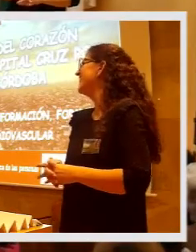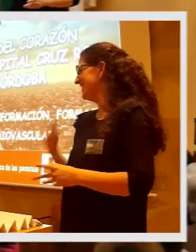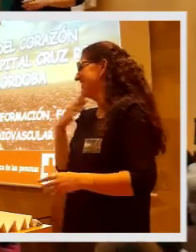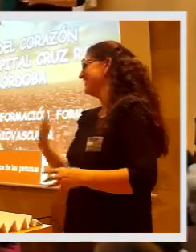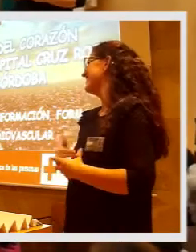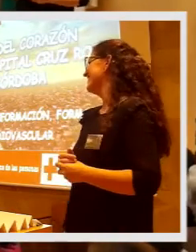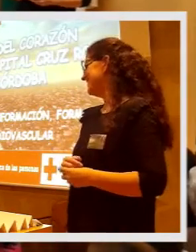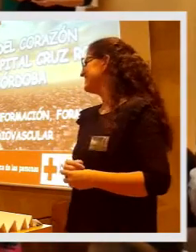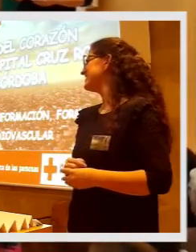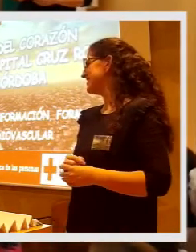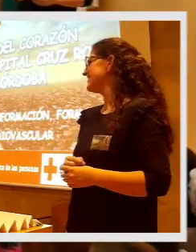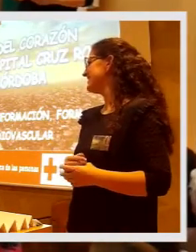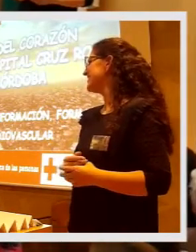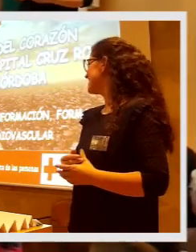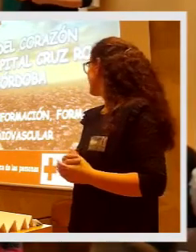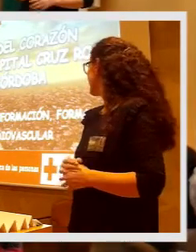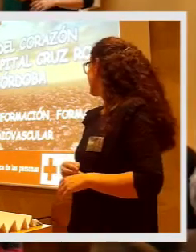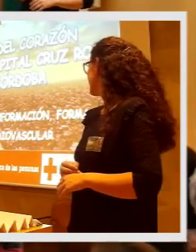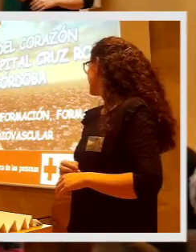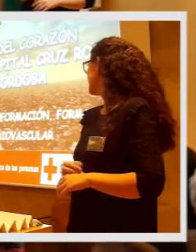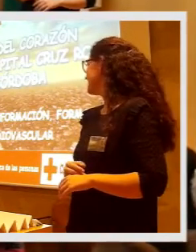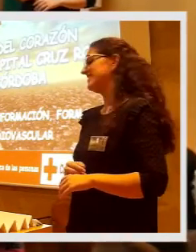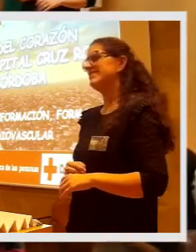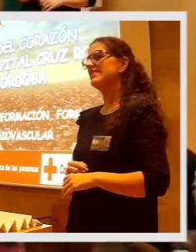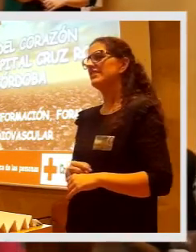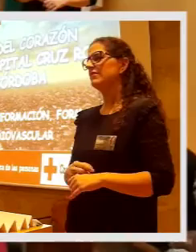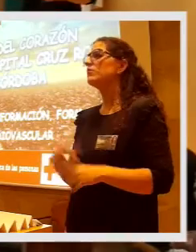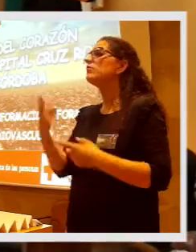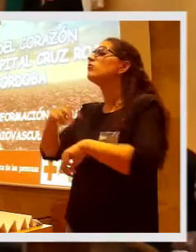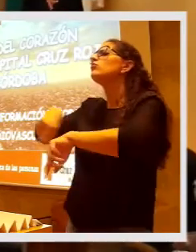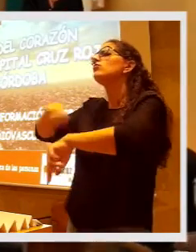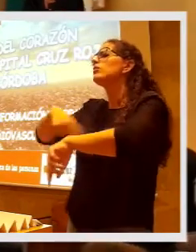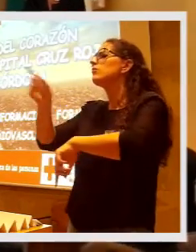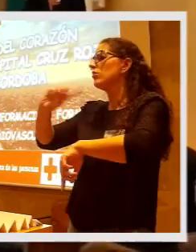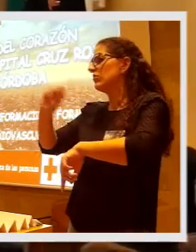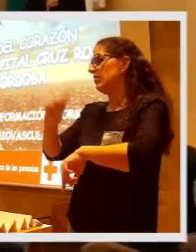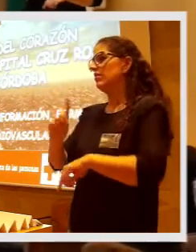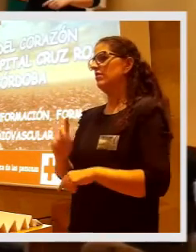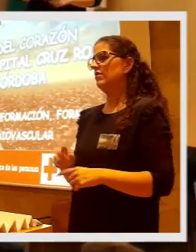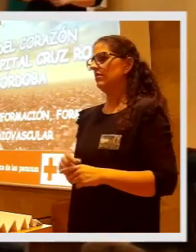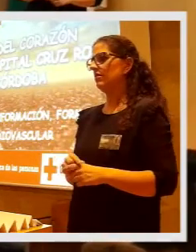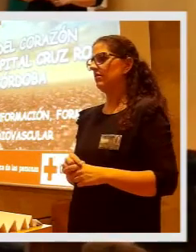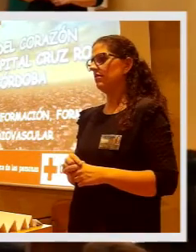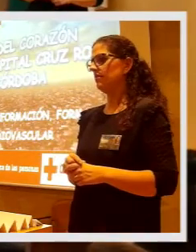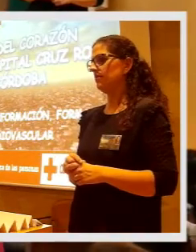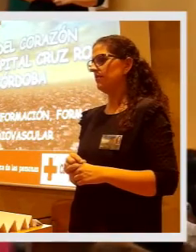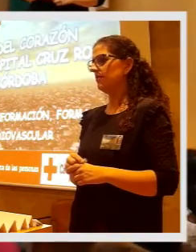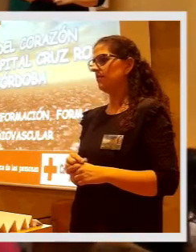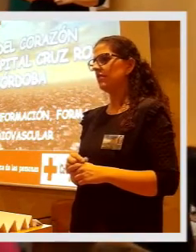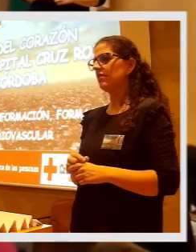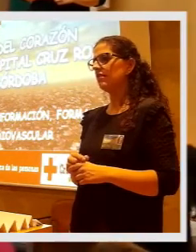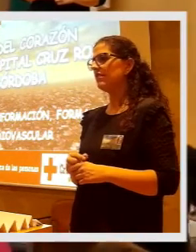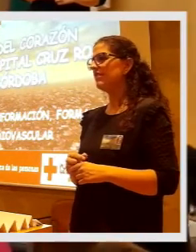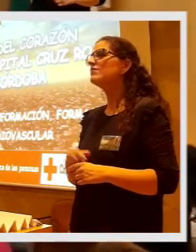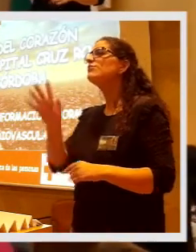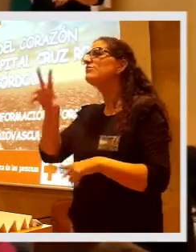traductora porque sin duda sin esto no sería posible, ¿no? Bueno, tenemos no mucho tiempo. Y yo, como médico de familia, me ha tocado un tema que